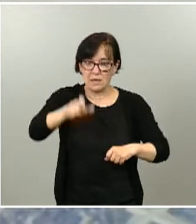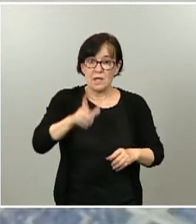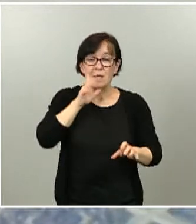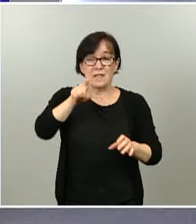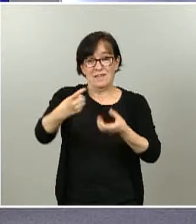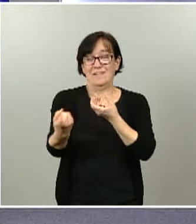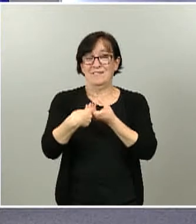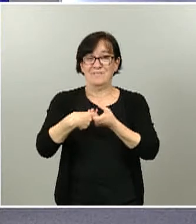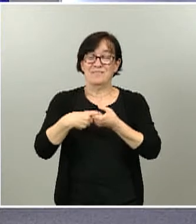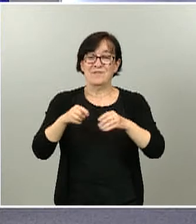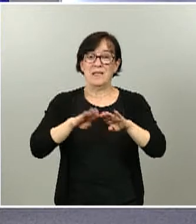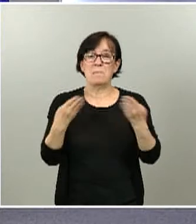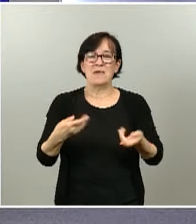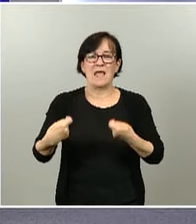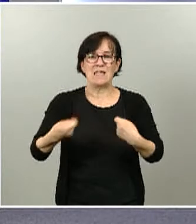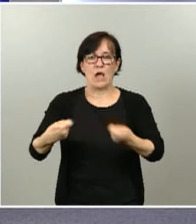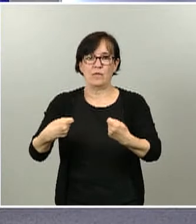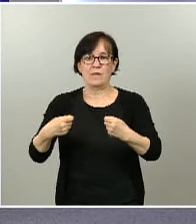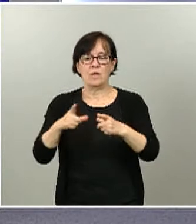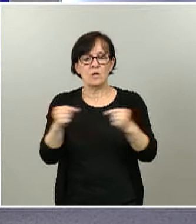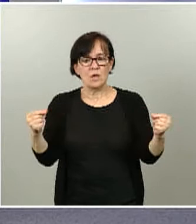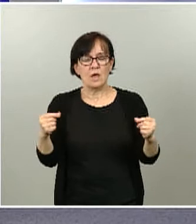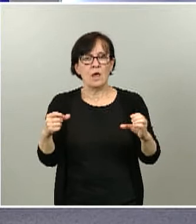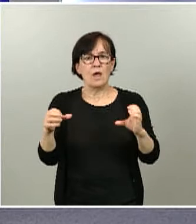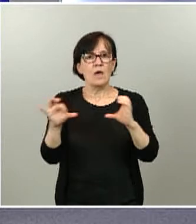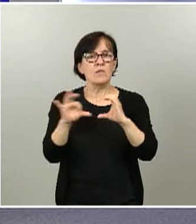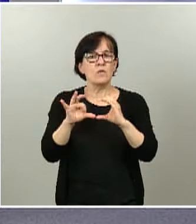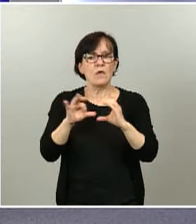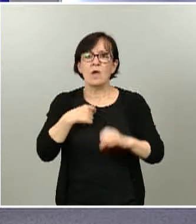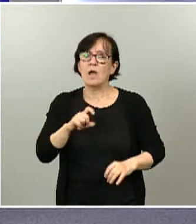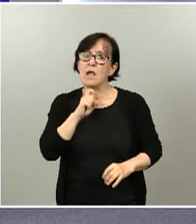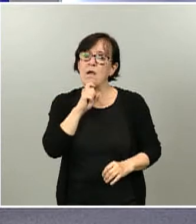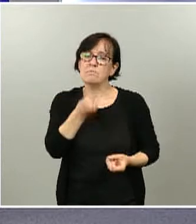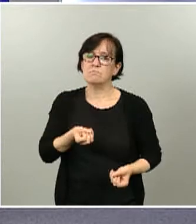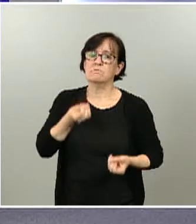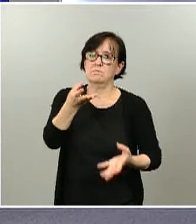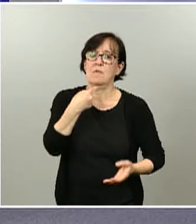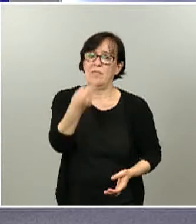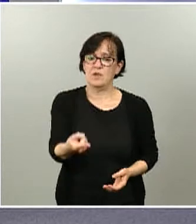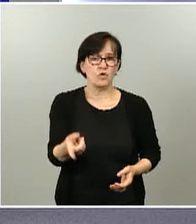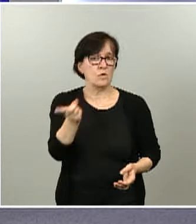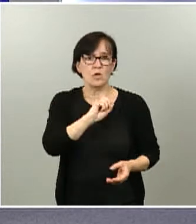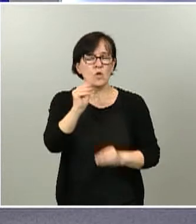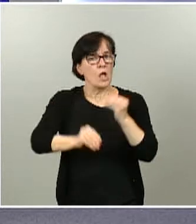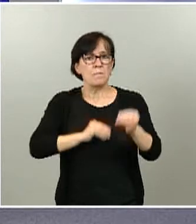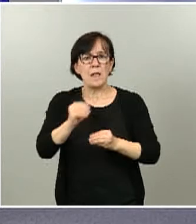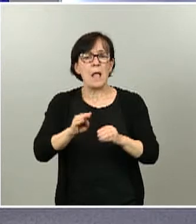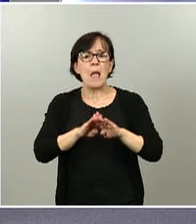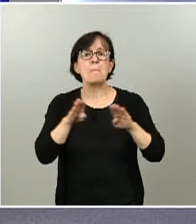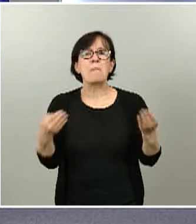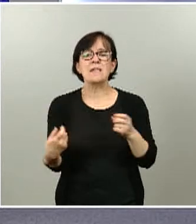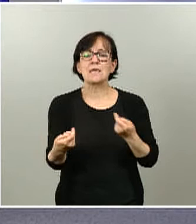negociadora con Esquerra. Ciudadanos ha anunciado que no se va a producir ninguna mesa de negociación con